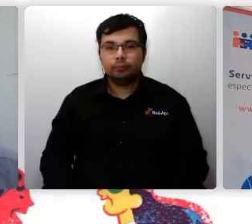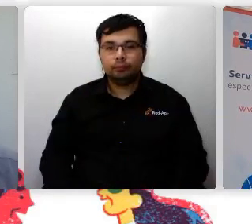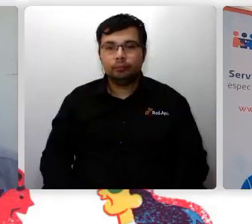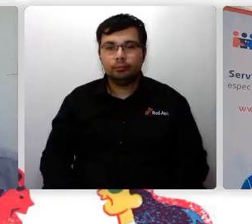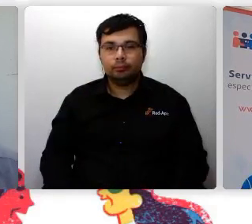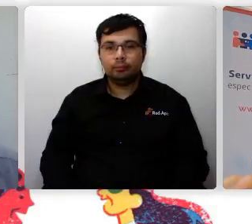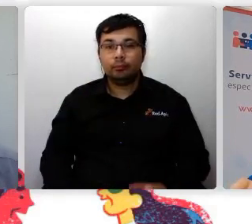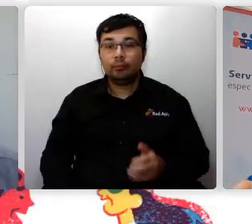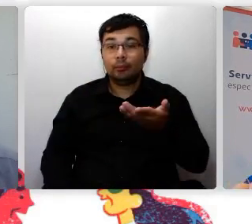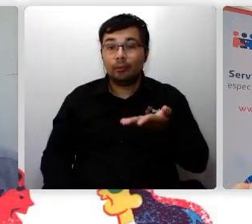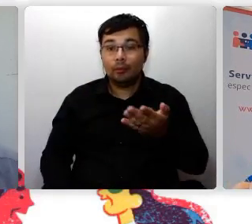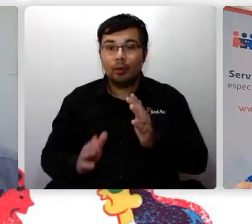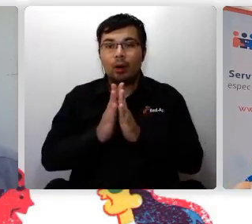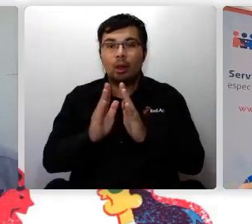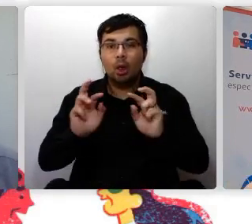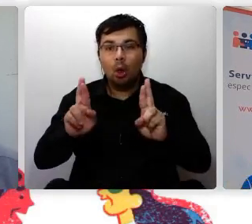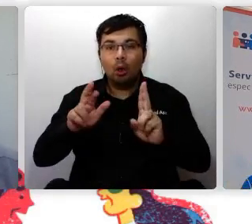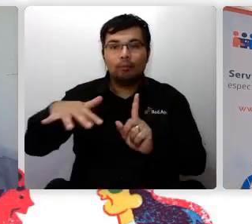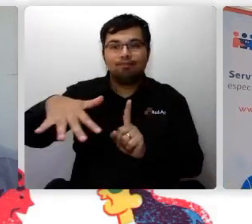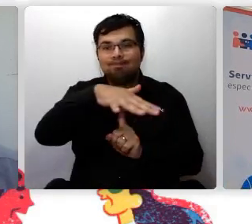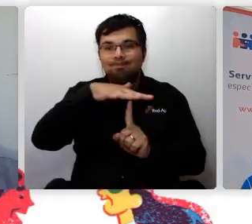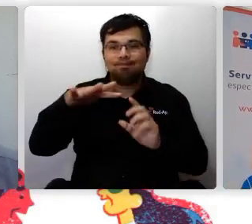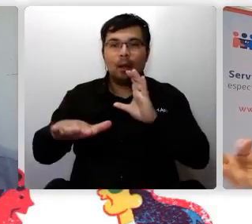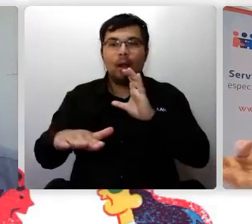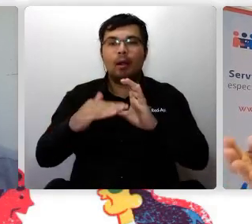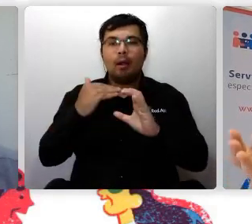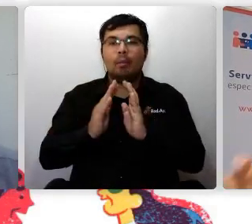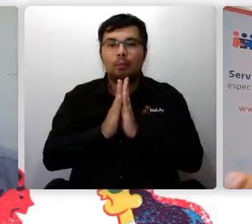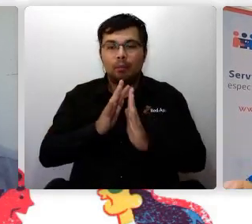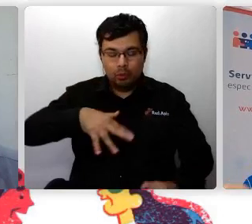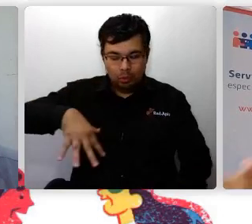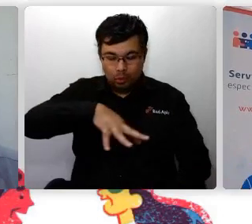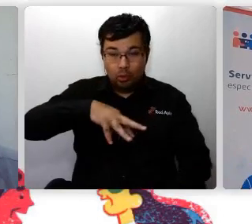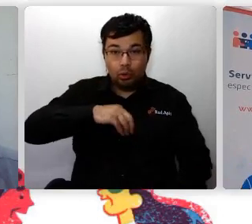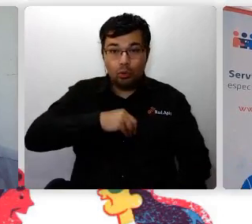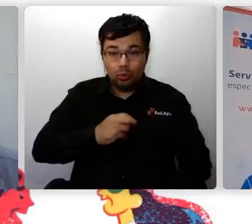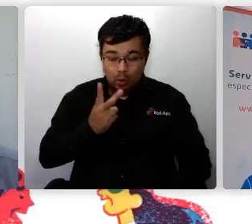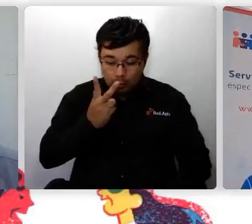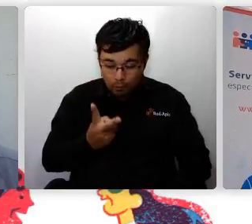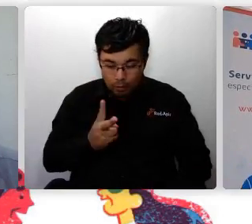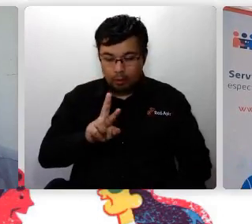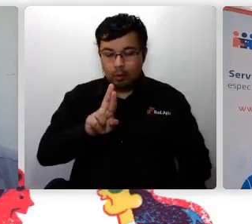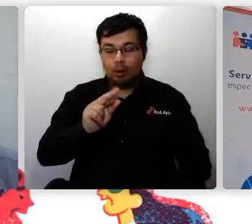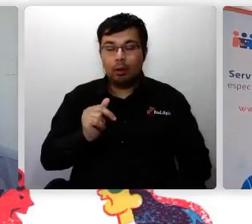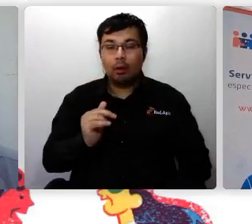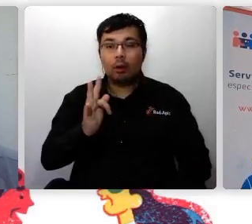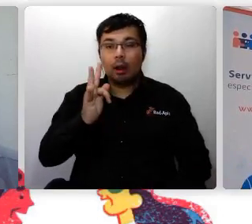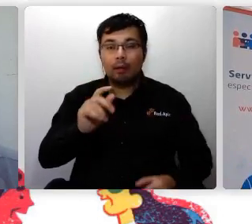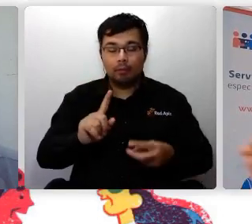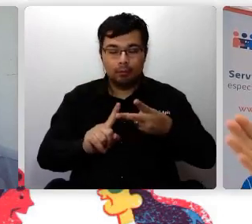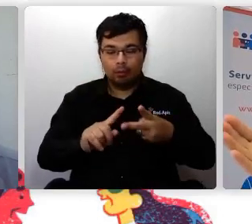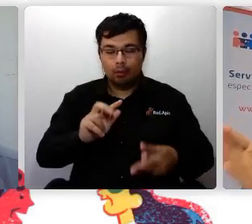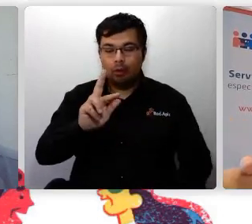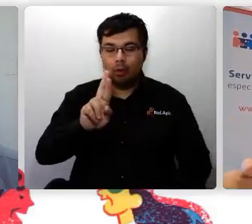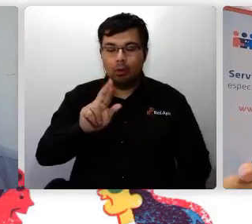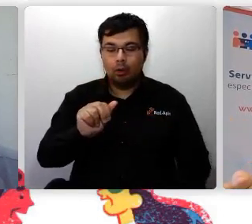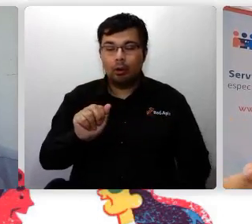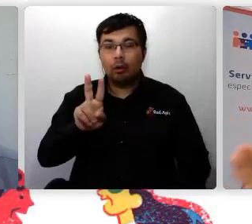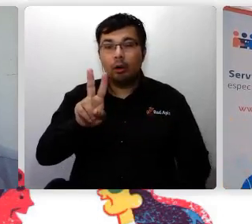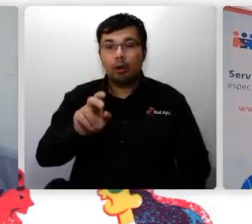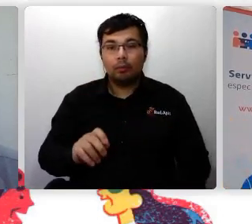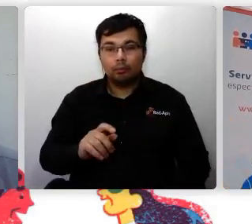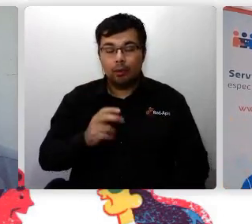Ahí lo ideal es que nos mande el caso por un ticket para nosotros tenemos que ver si corresponde una RAF o otro tipo de, hay que ver la